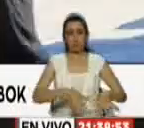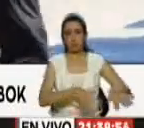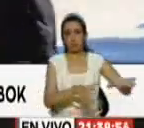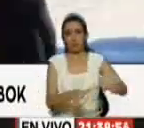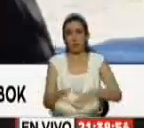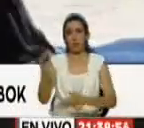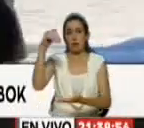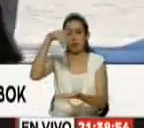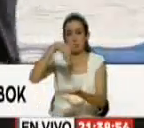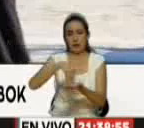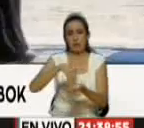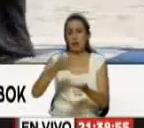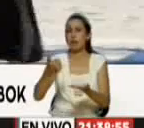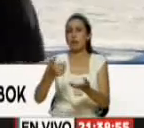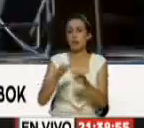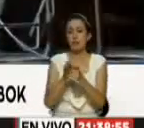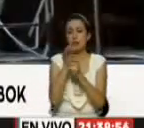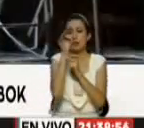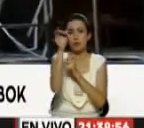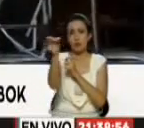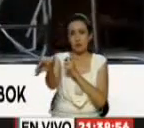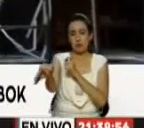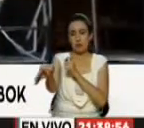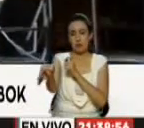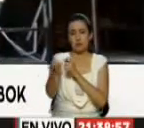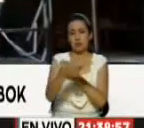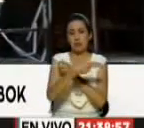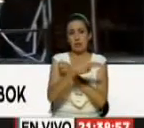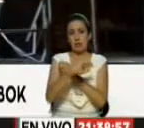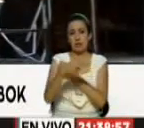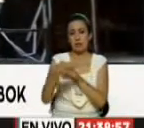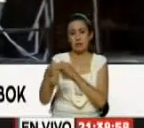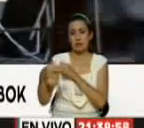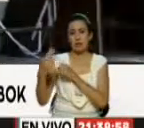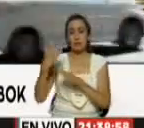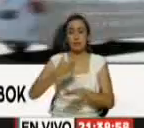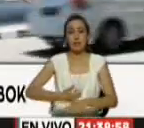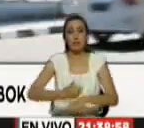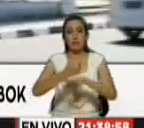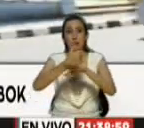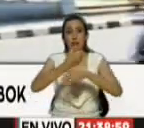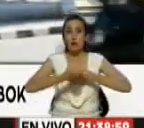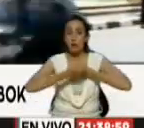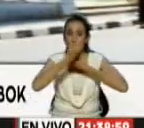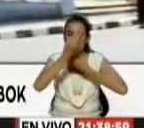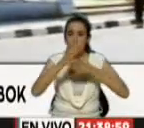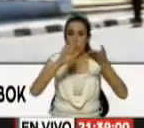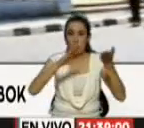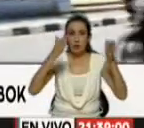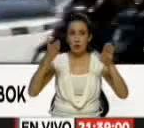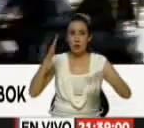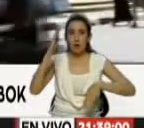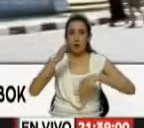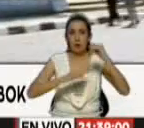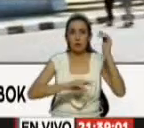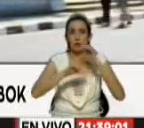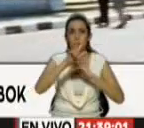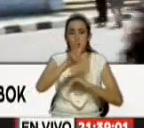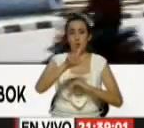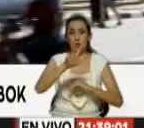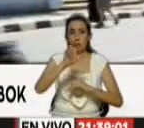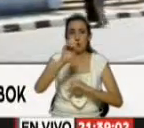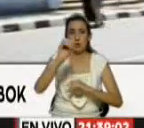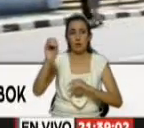El epicentro del temblor se registró en el noroeste de la isla. Esto mientras las autoridades informaron que la cifra de muertos supera los 300